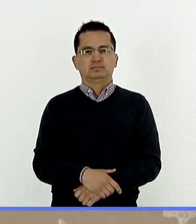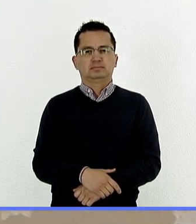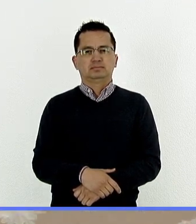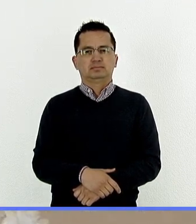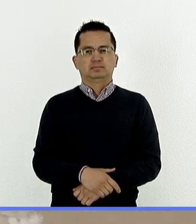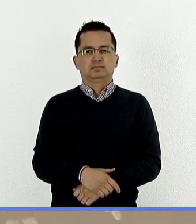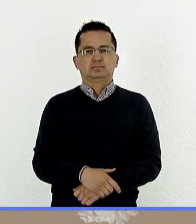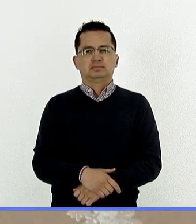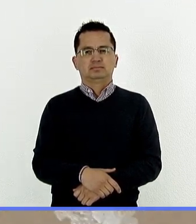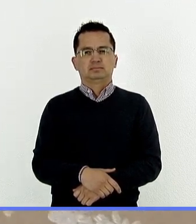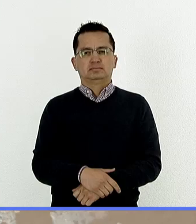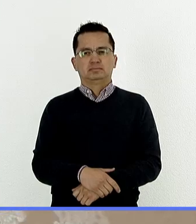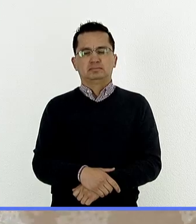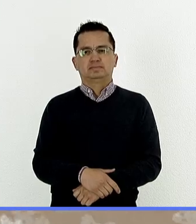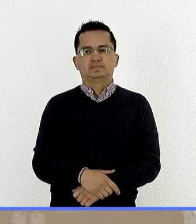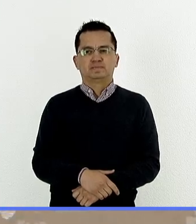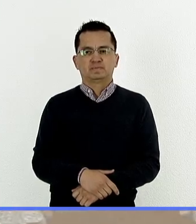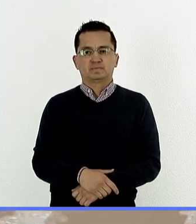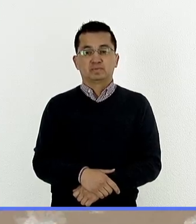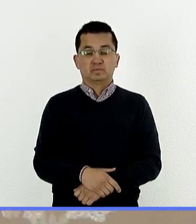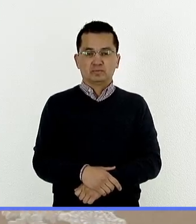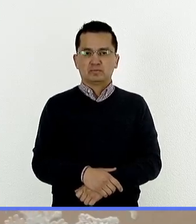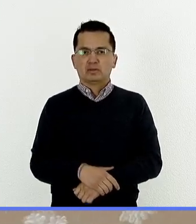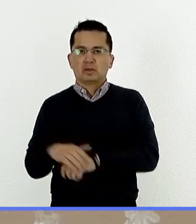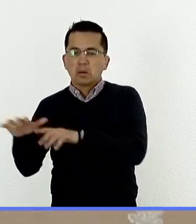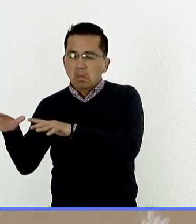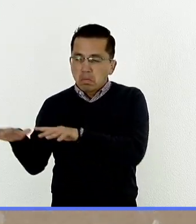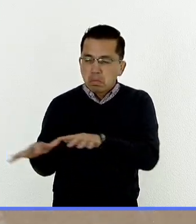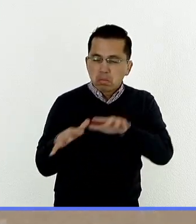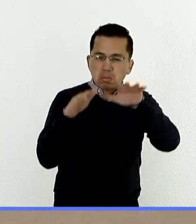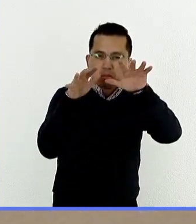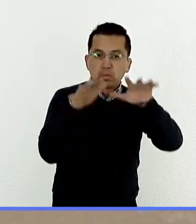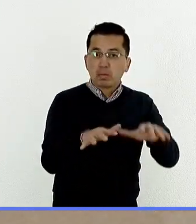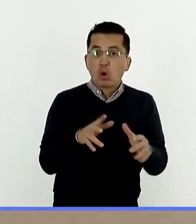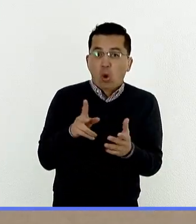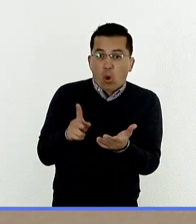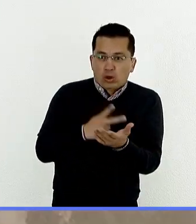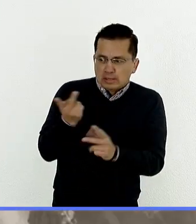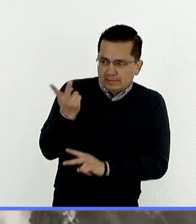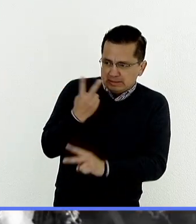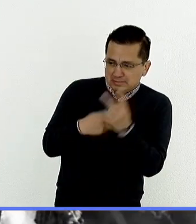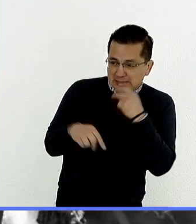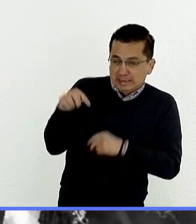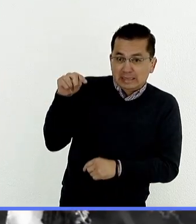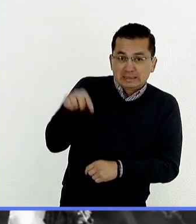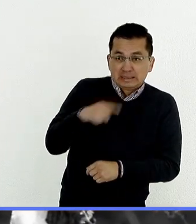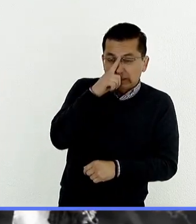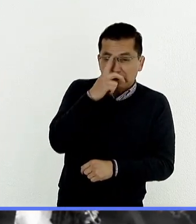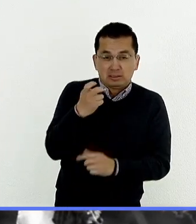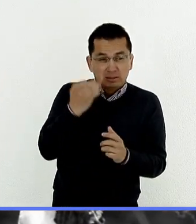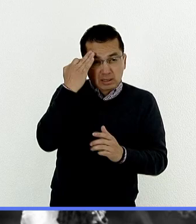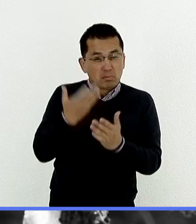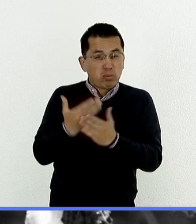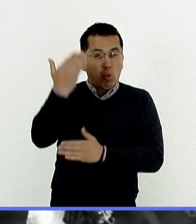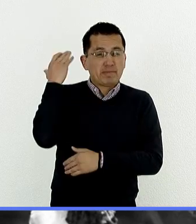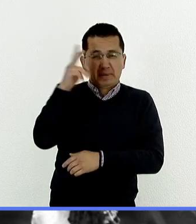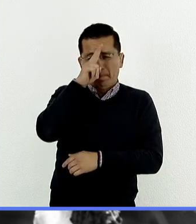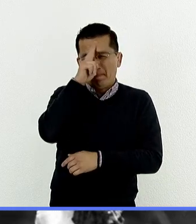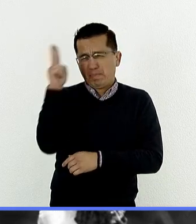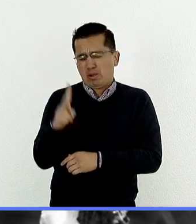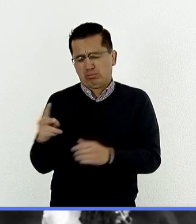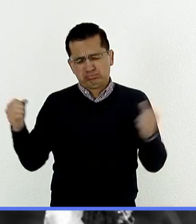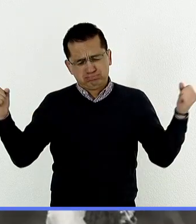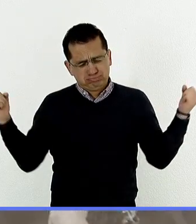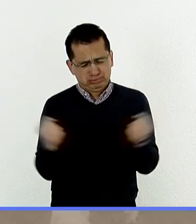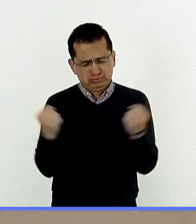La ola regresó durante uno de los inviernos más feroces de la costa este ese año se suicidaron siete estudiantes entre